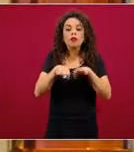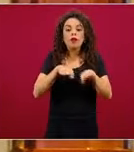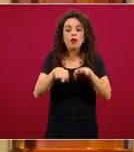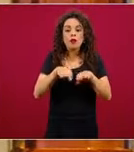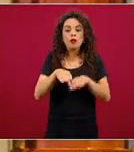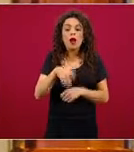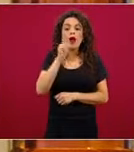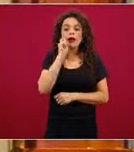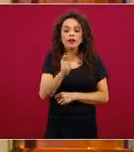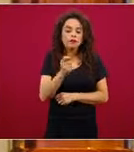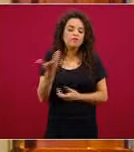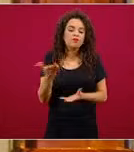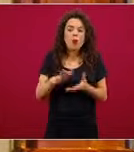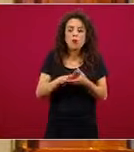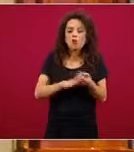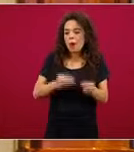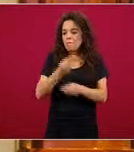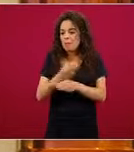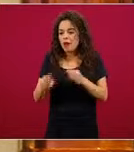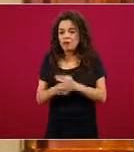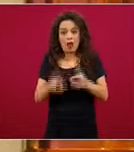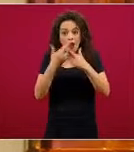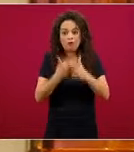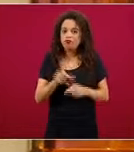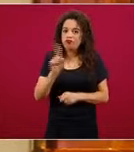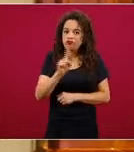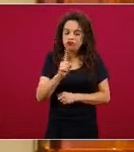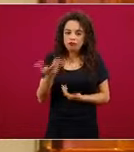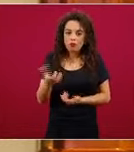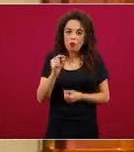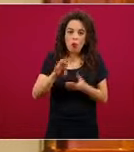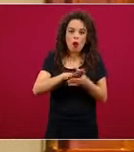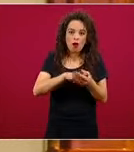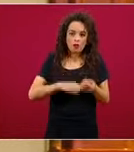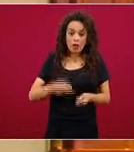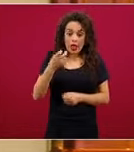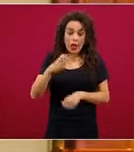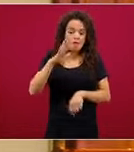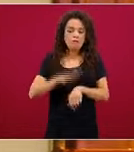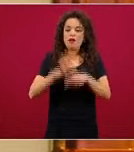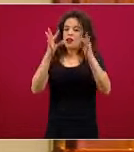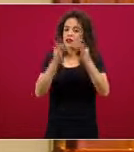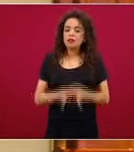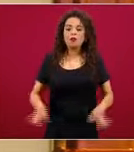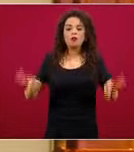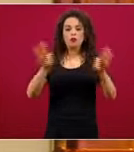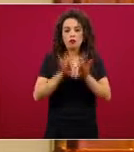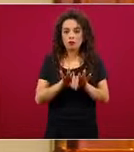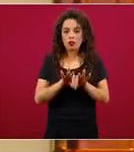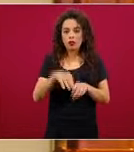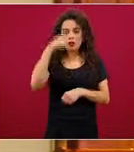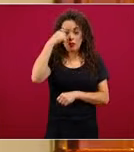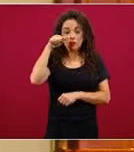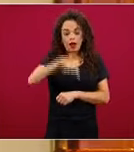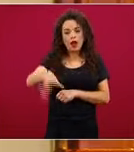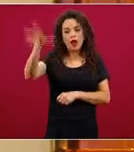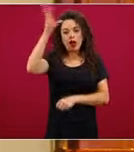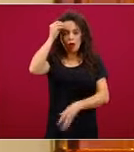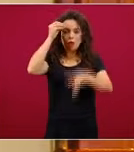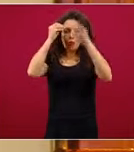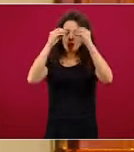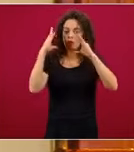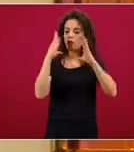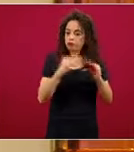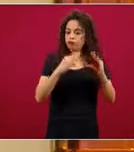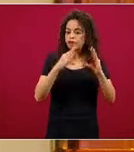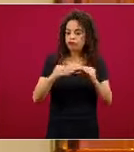pocos recursos. Y ese es un punto que probablemente sería lo más importante del entrenamiento para trabajar